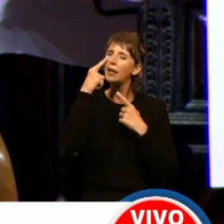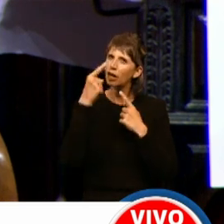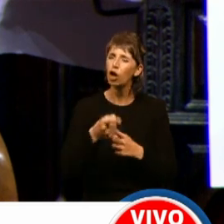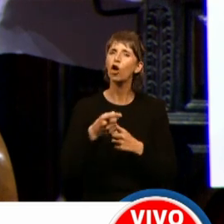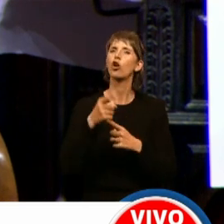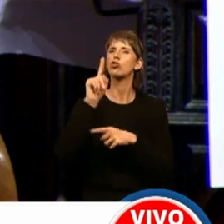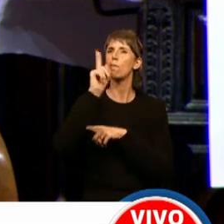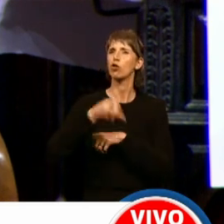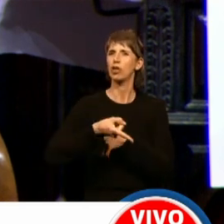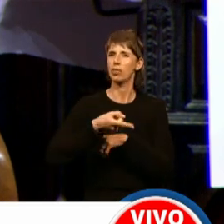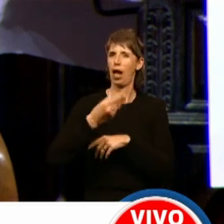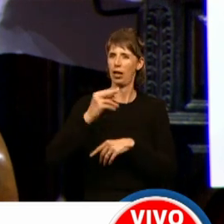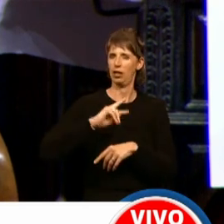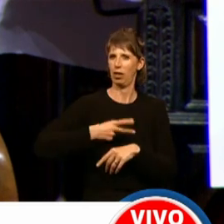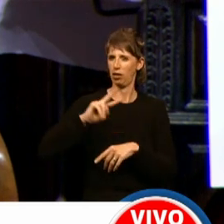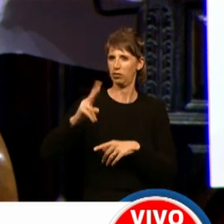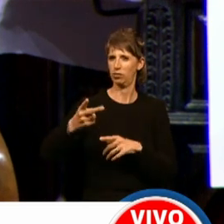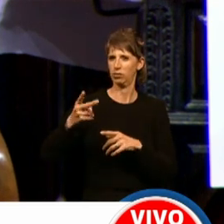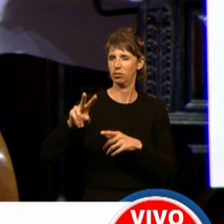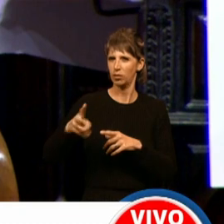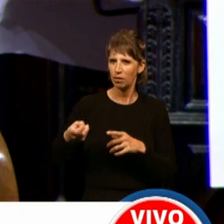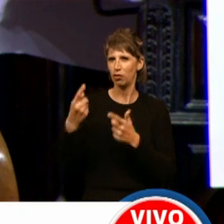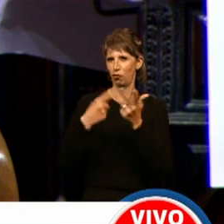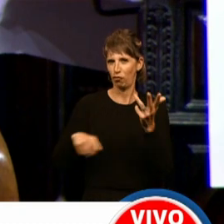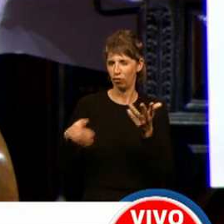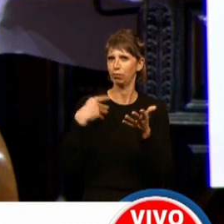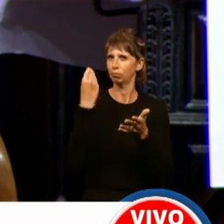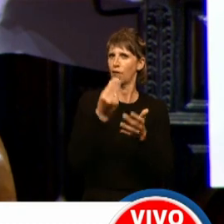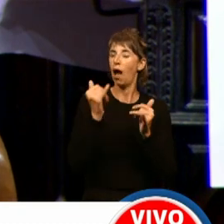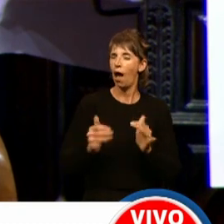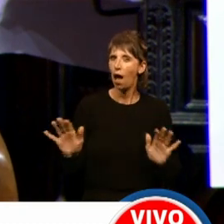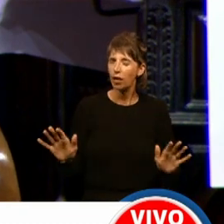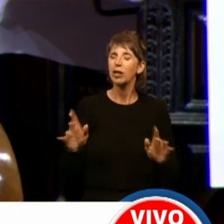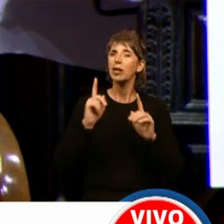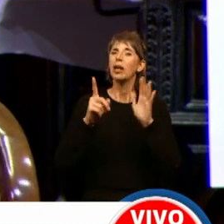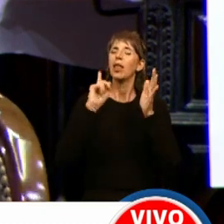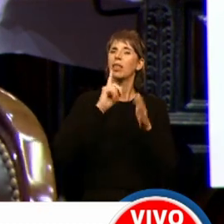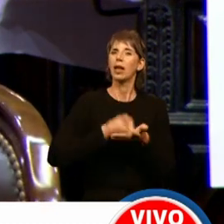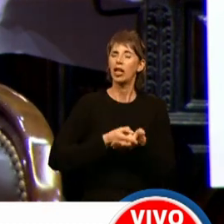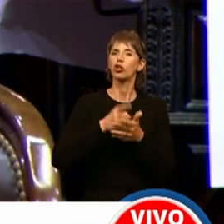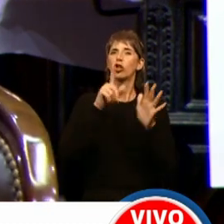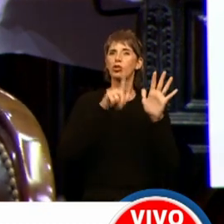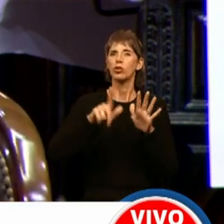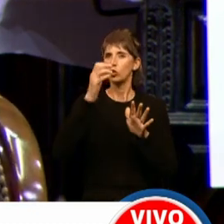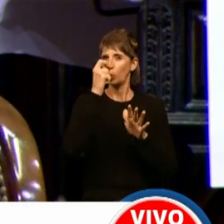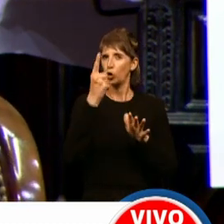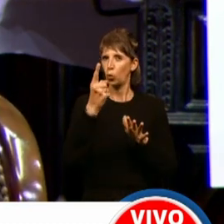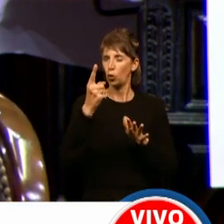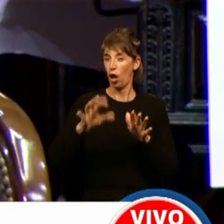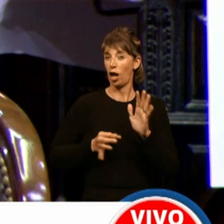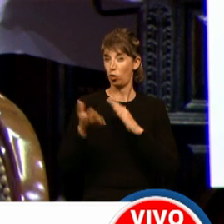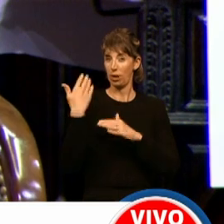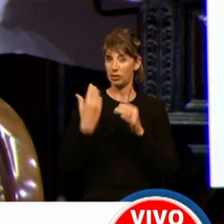para la inserción laboral travesti trans pero que además tenemos el decreto 7 21 del año pasado